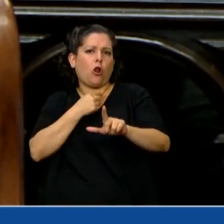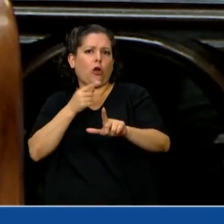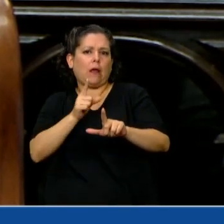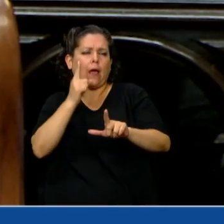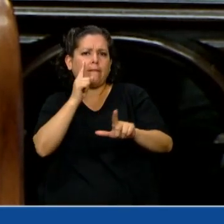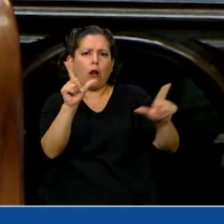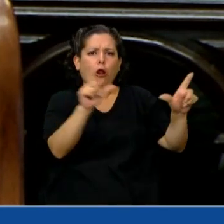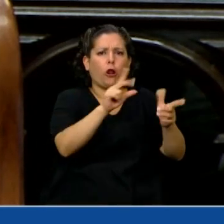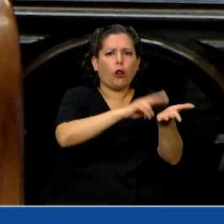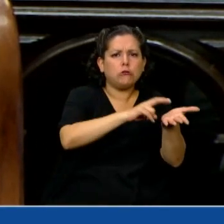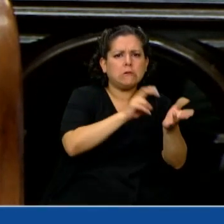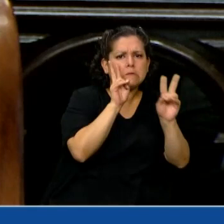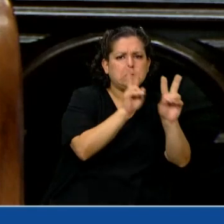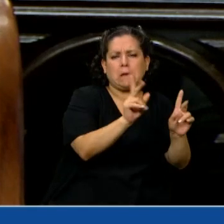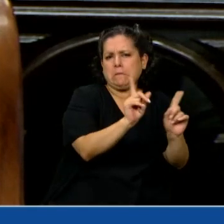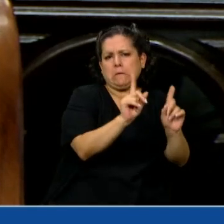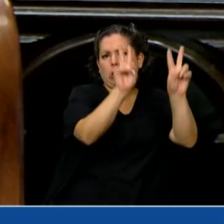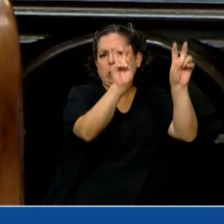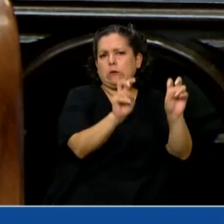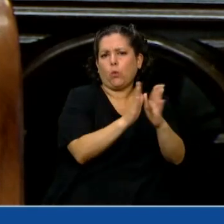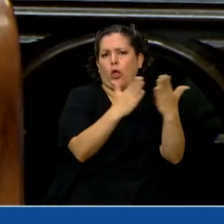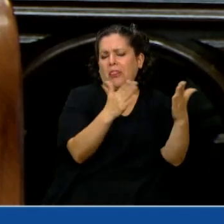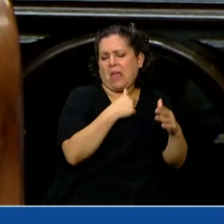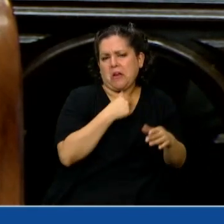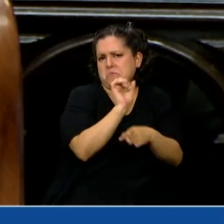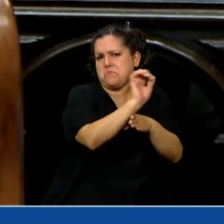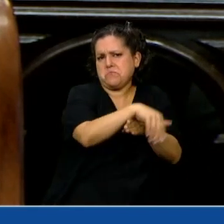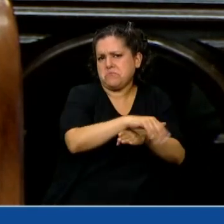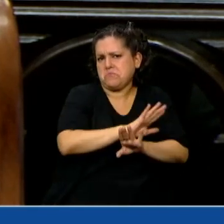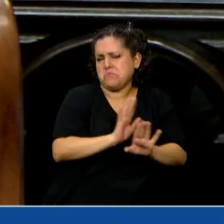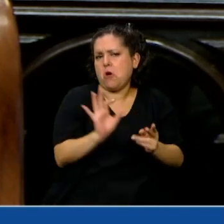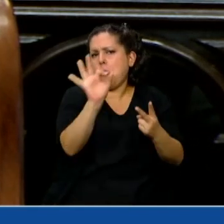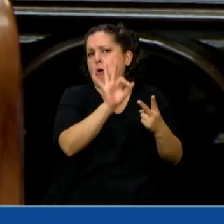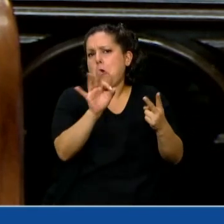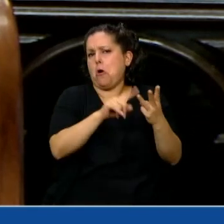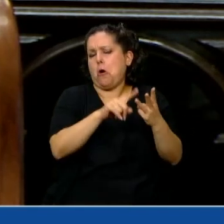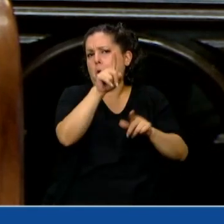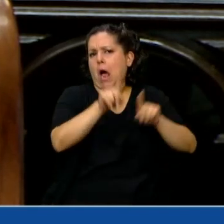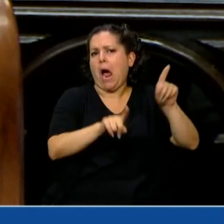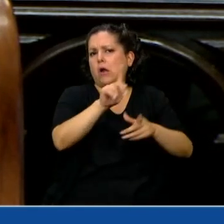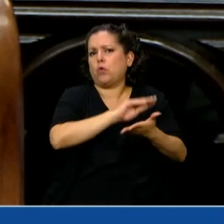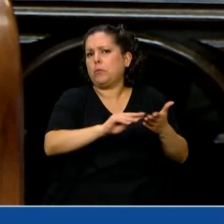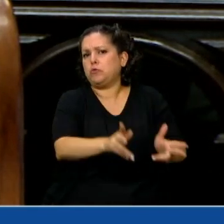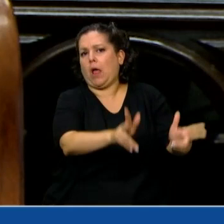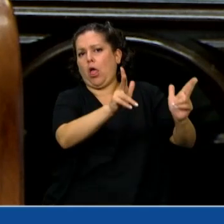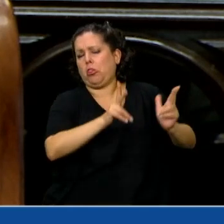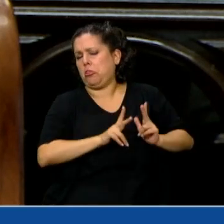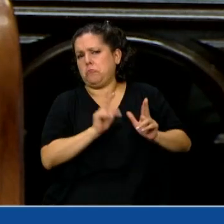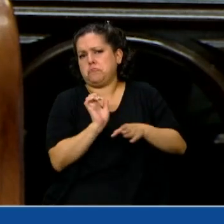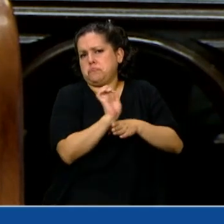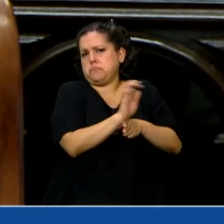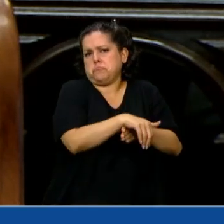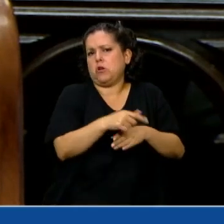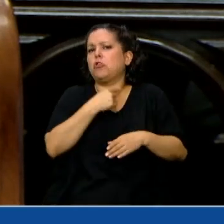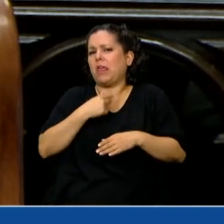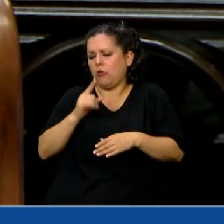ni por las noticias periodísticas, ni por los títulos de algún diario o lo que algún diputado podía decir al